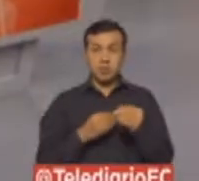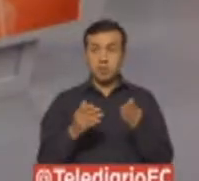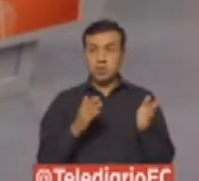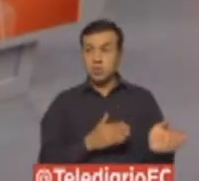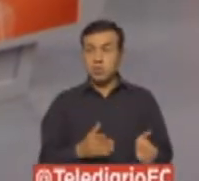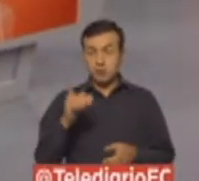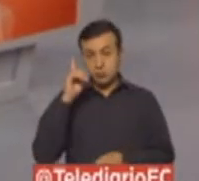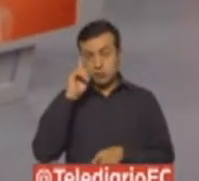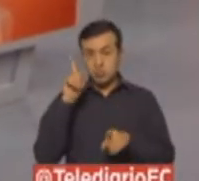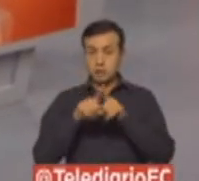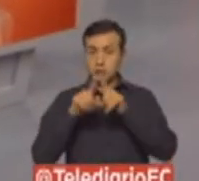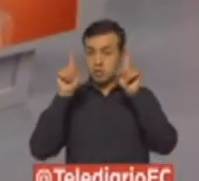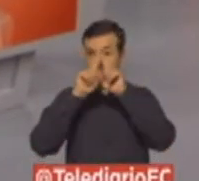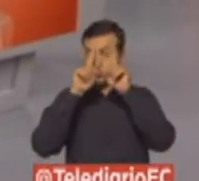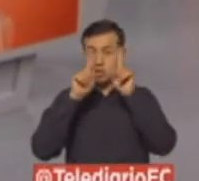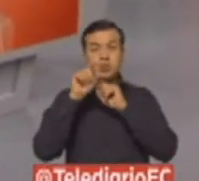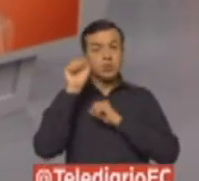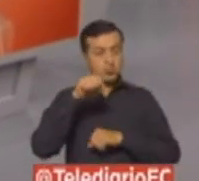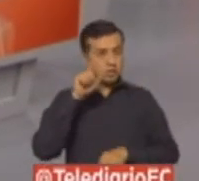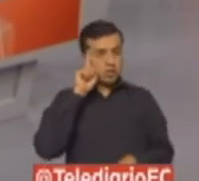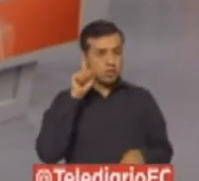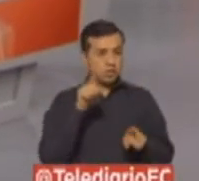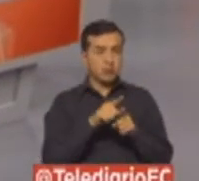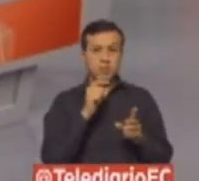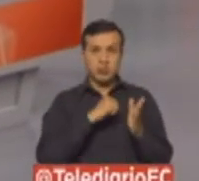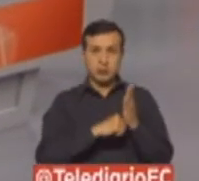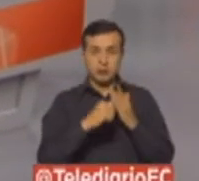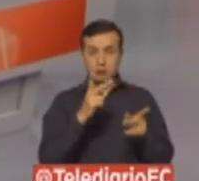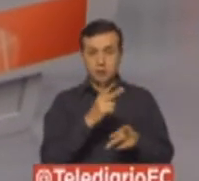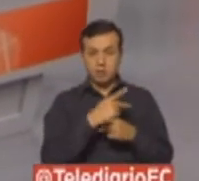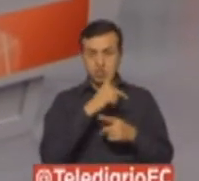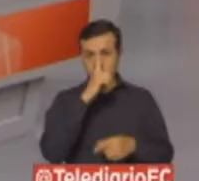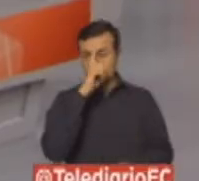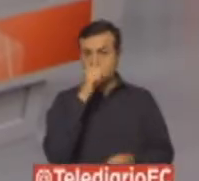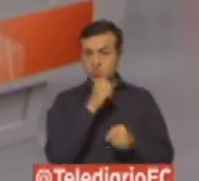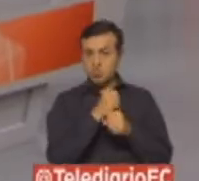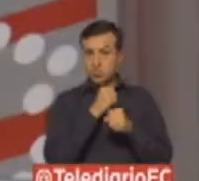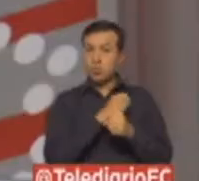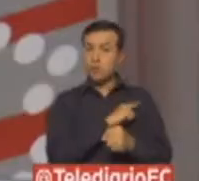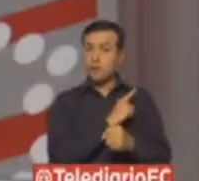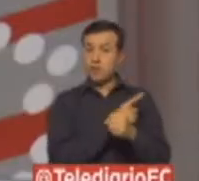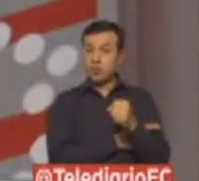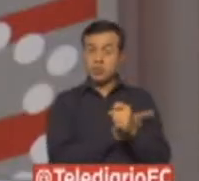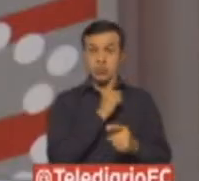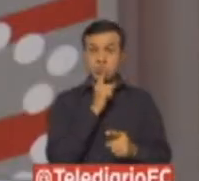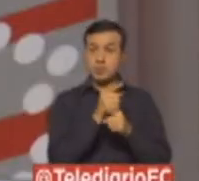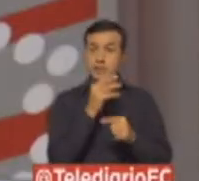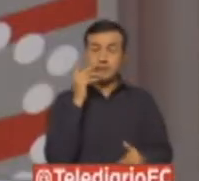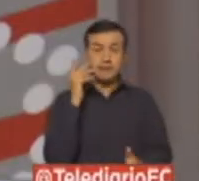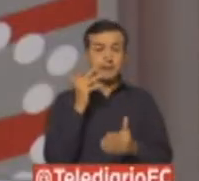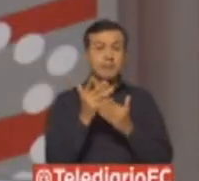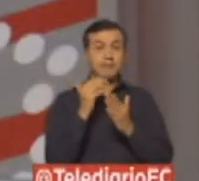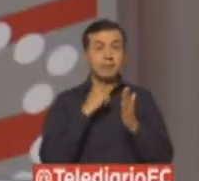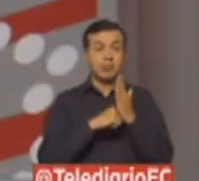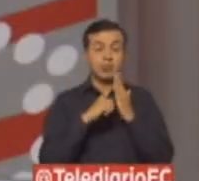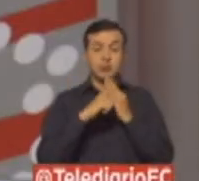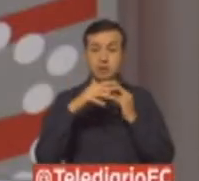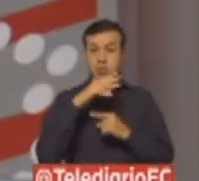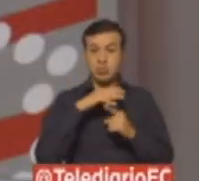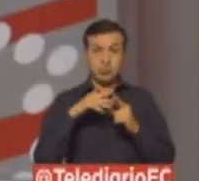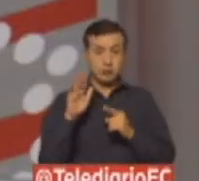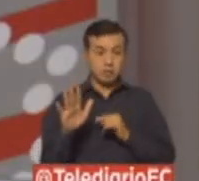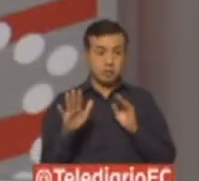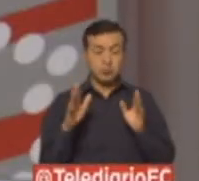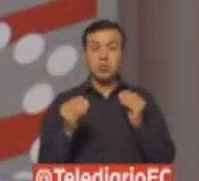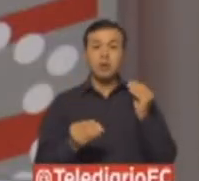parte de los sectores productivos completamente el ministerio la producción ha venido trabajando fuertemente con el ministerio el ambiente también